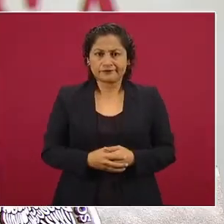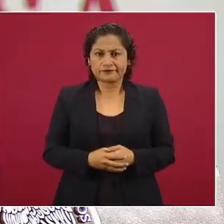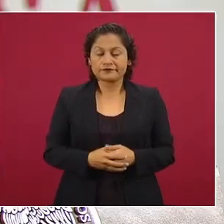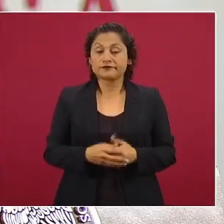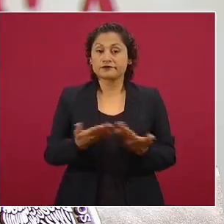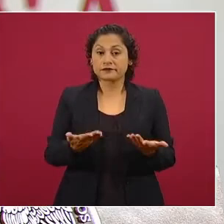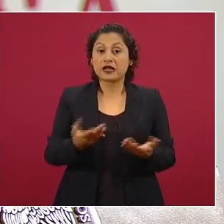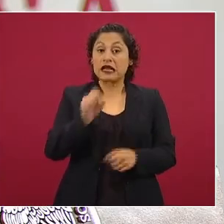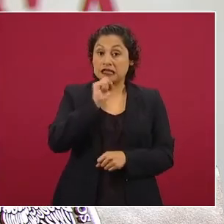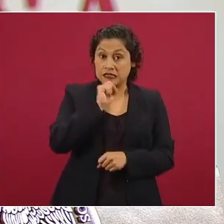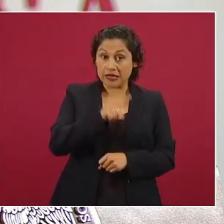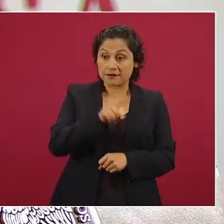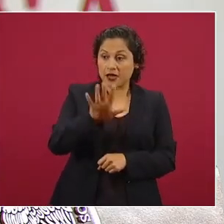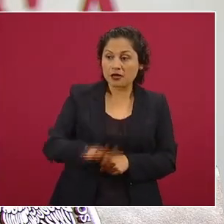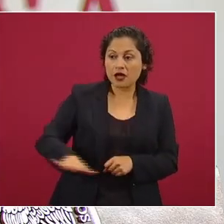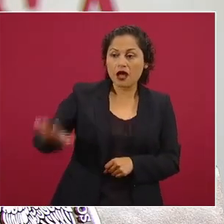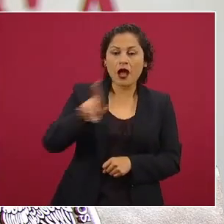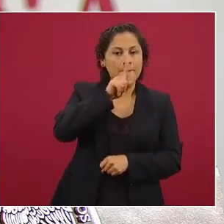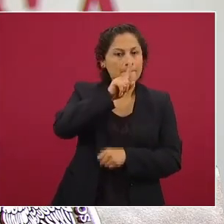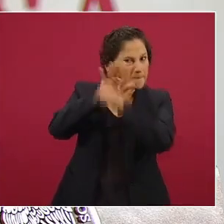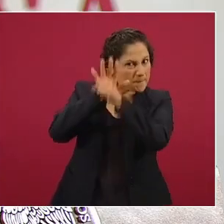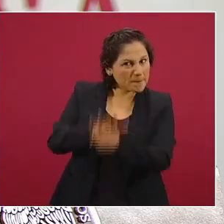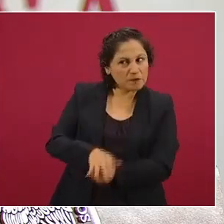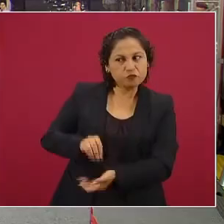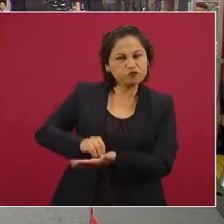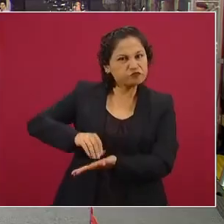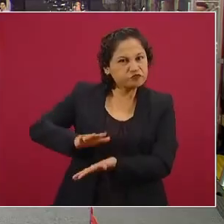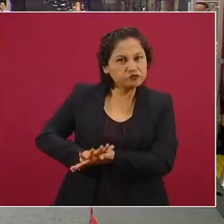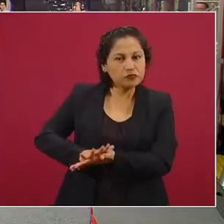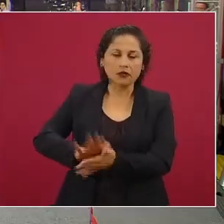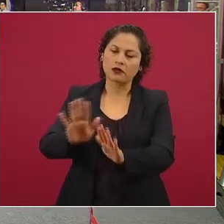la libertad de expresión a nadie.